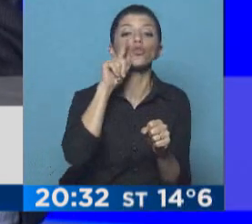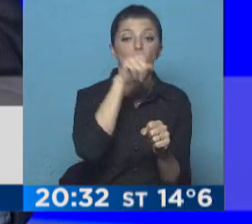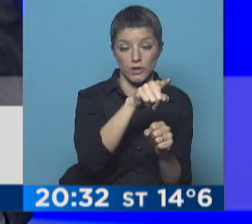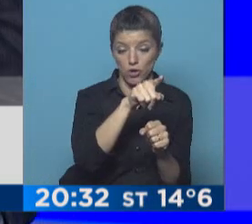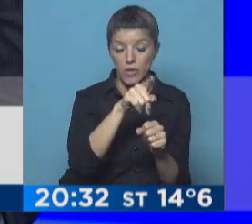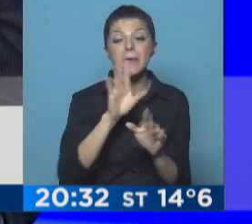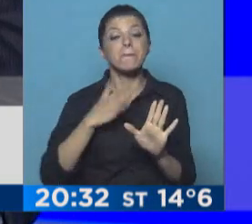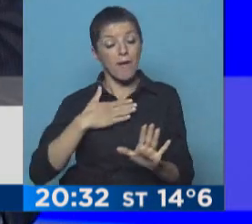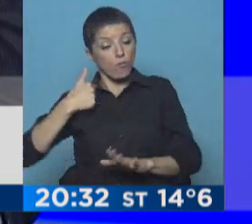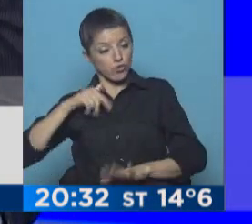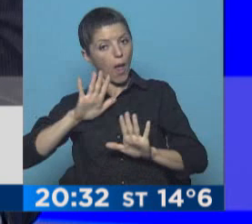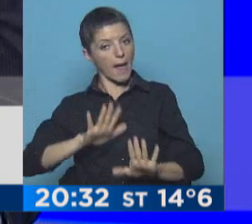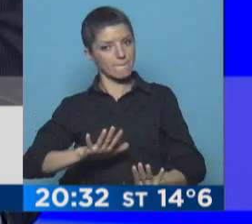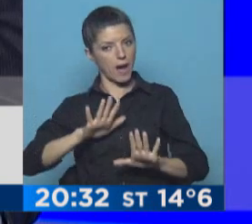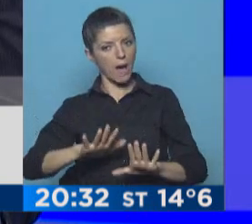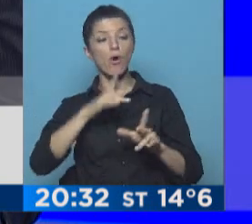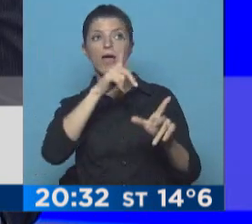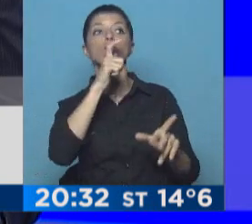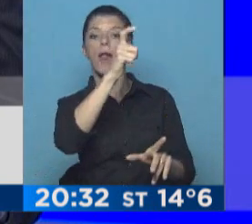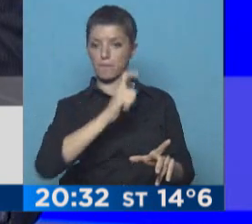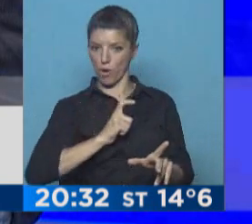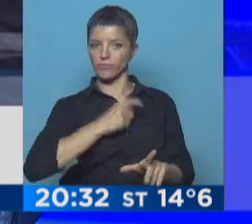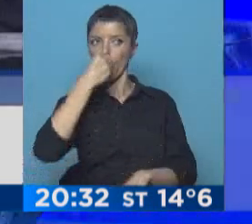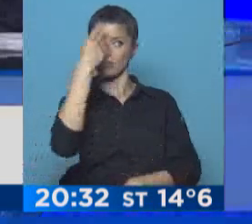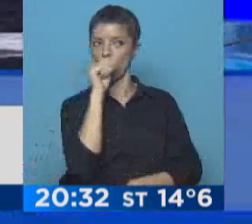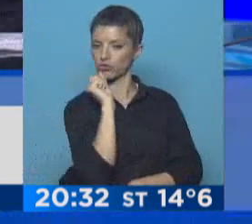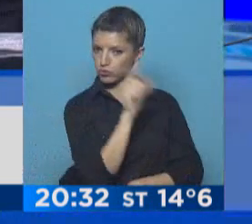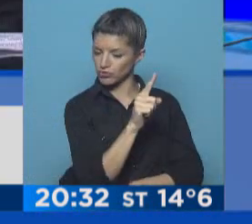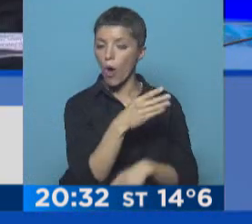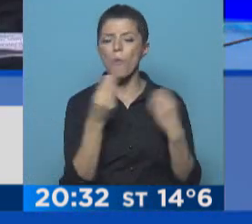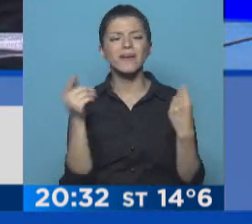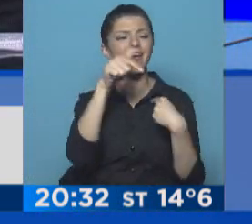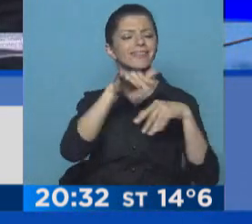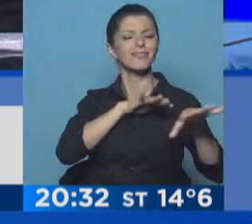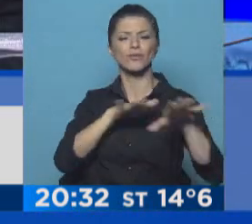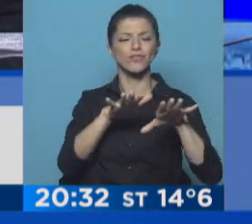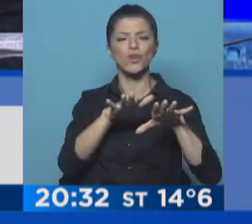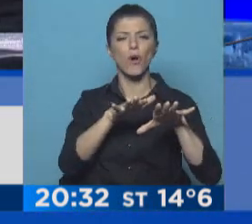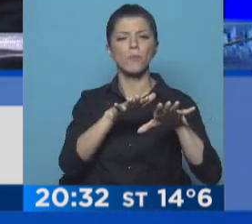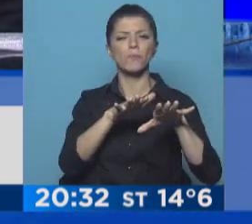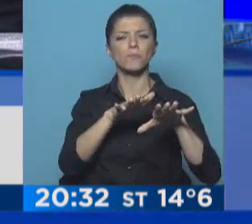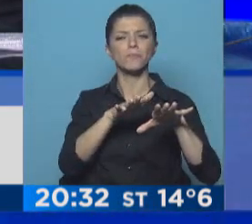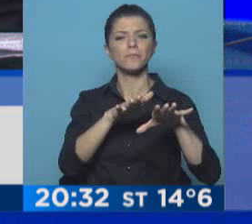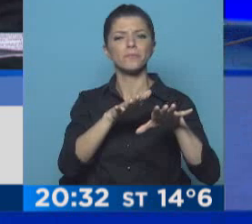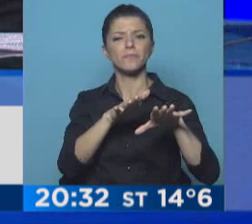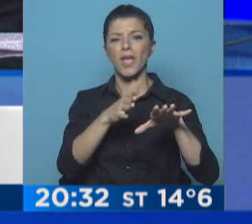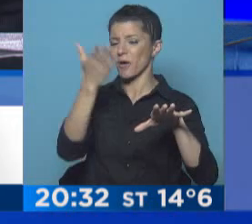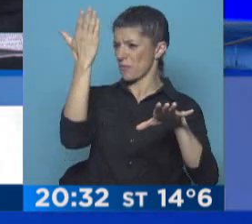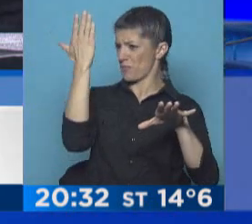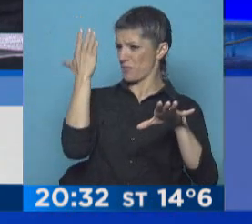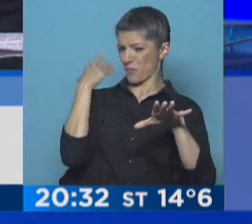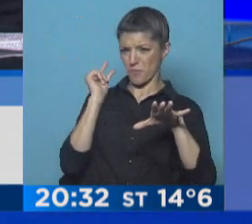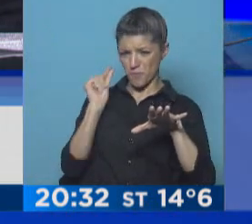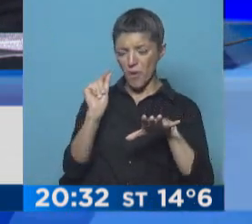espera que haya una reacción oficial por qué esta reacción se produce recién después que la presidenta